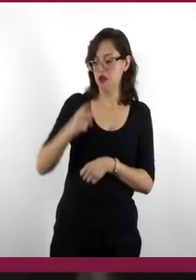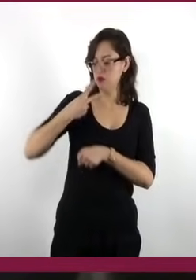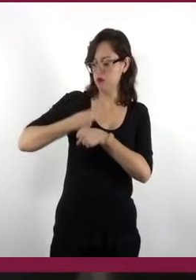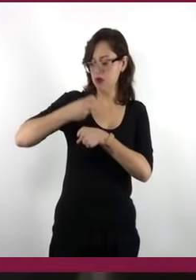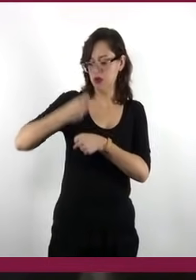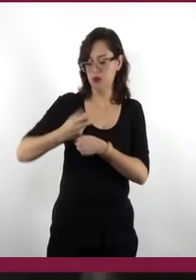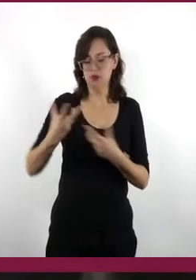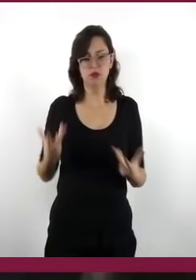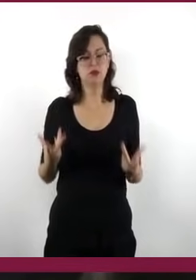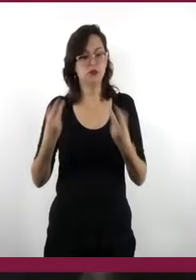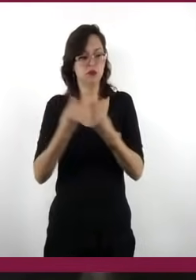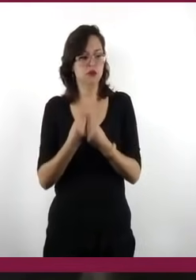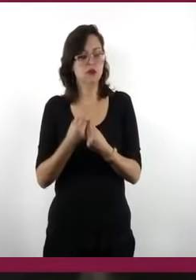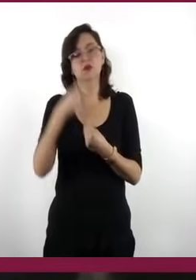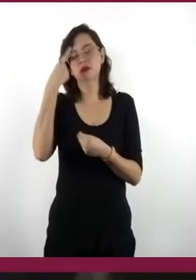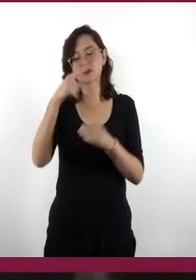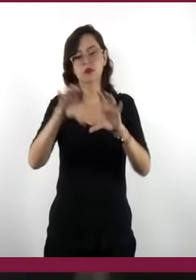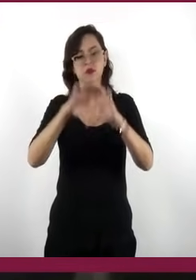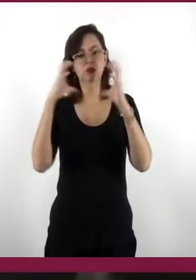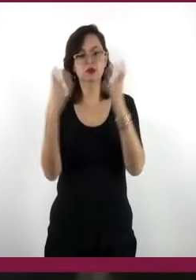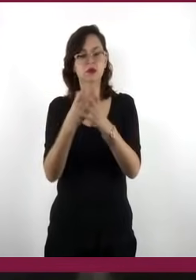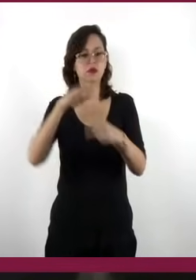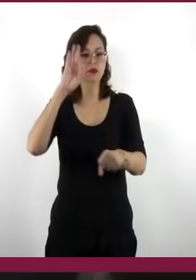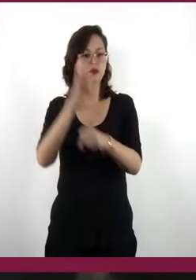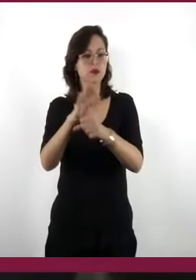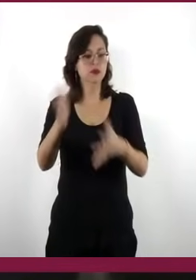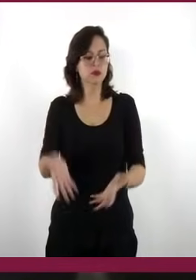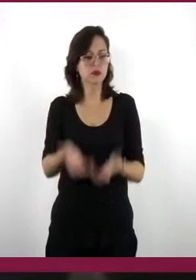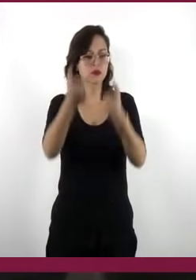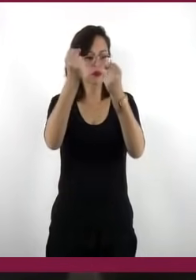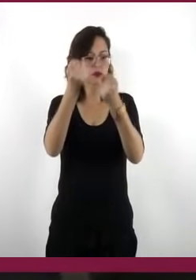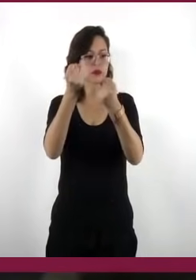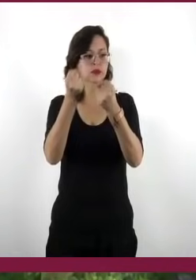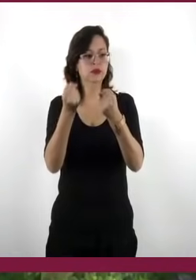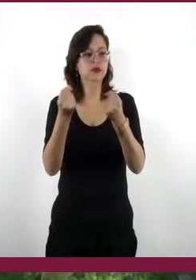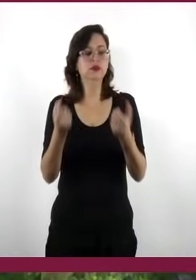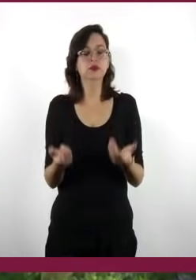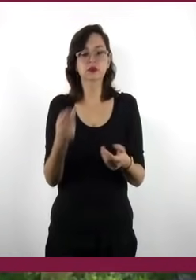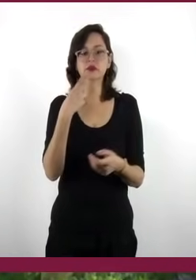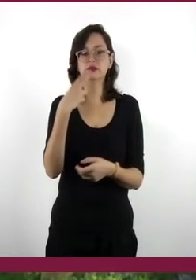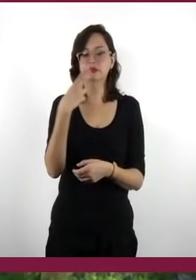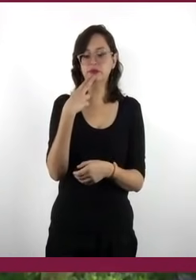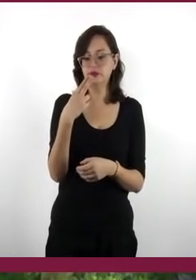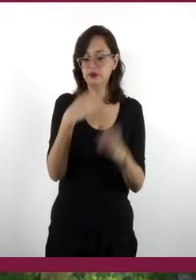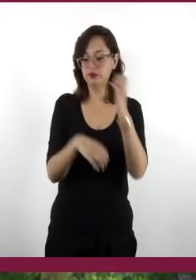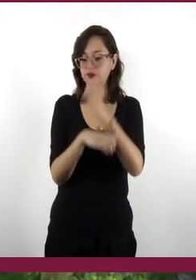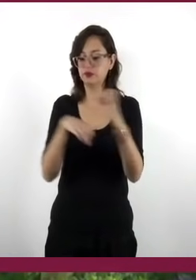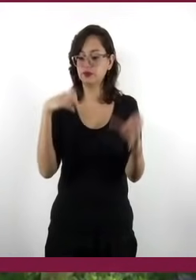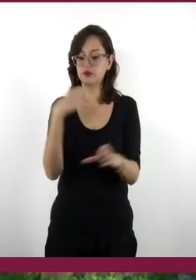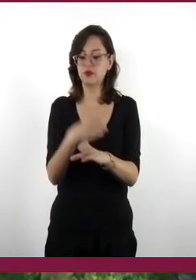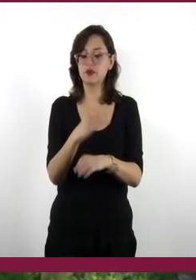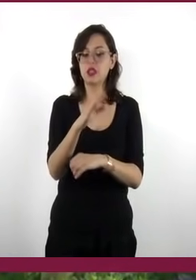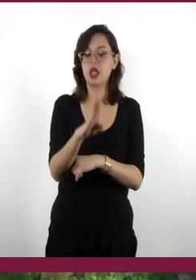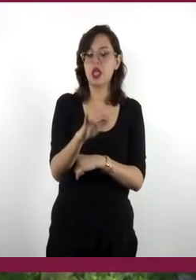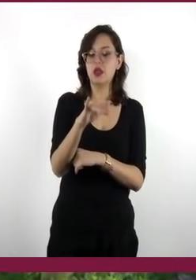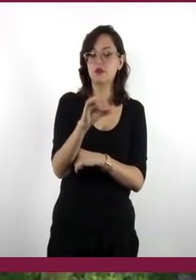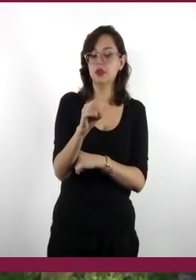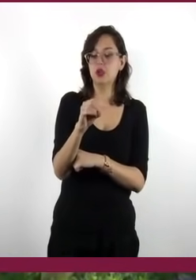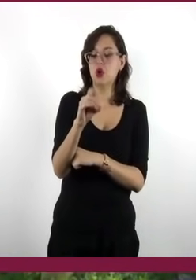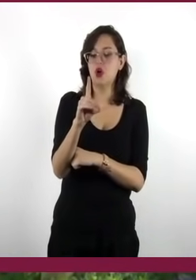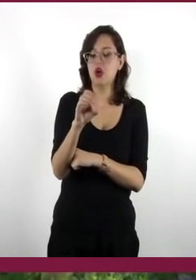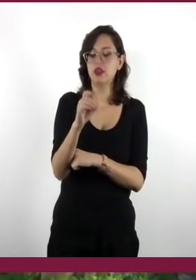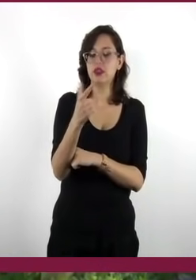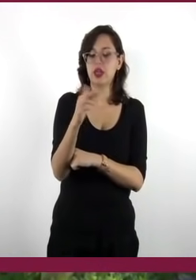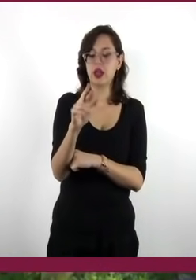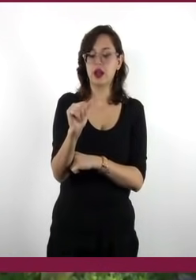salvar al mundo con cosas degradables y se me hizo muy buena